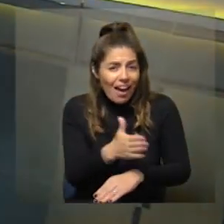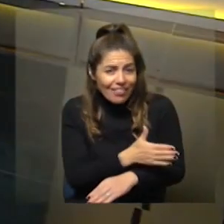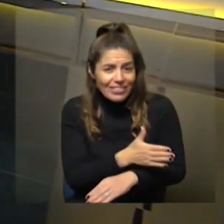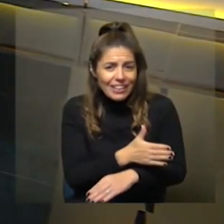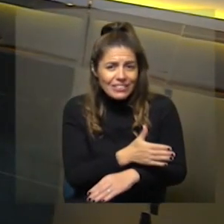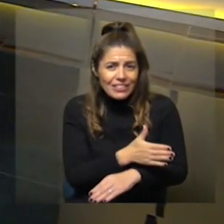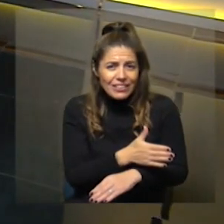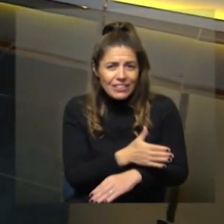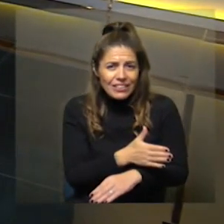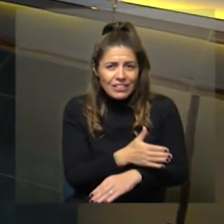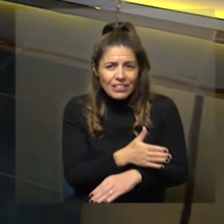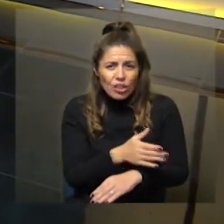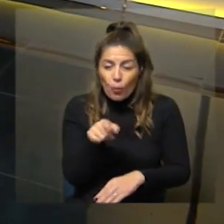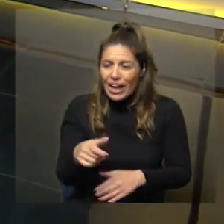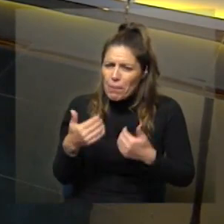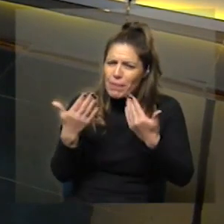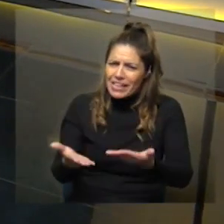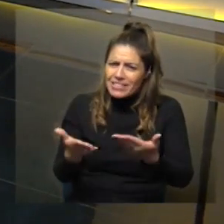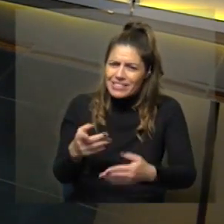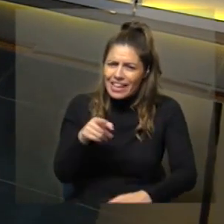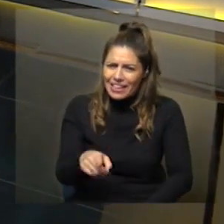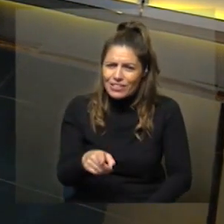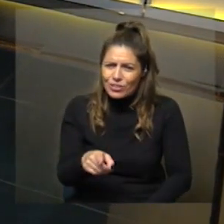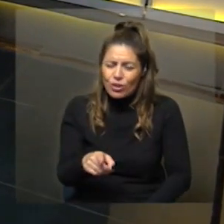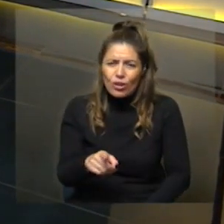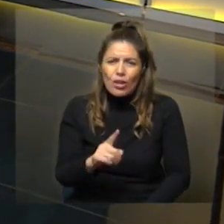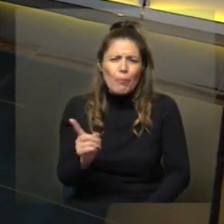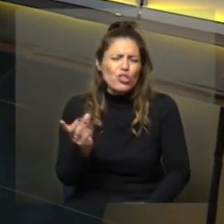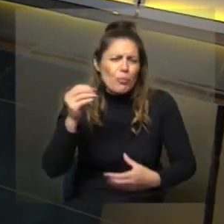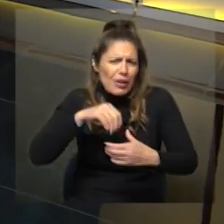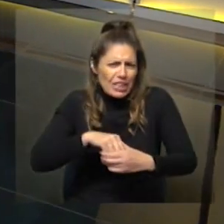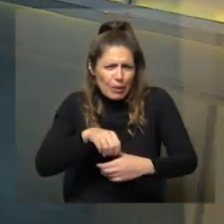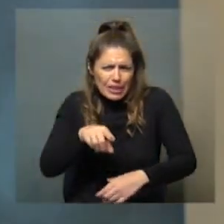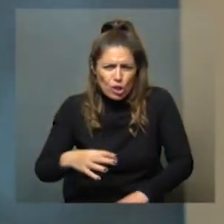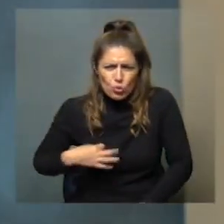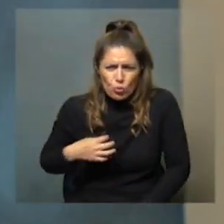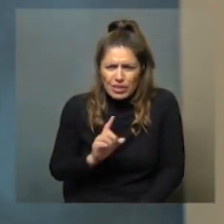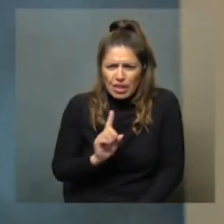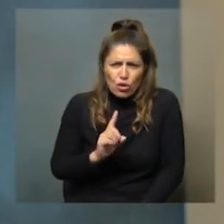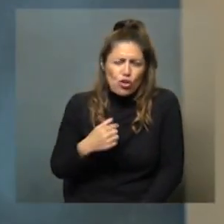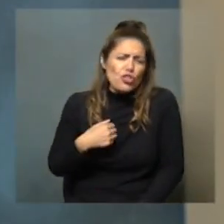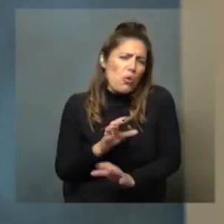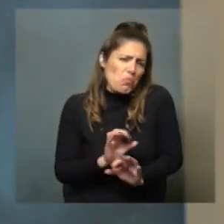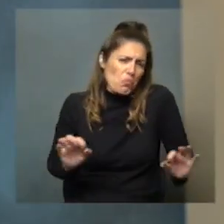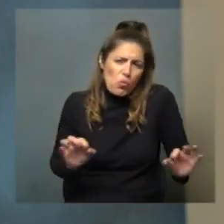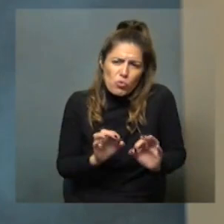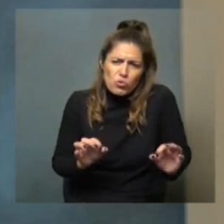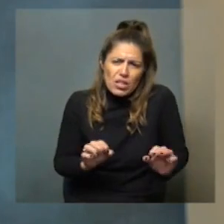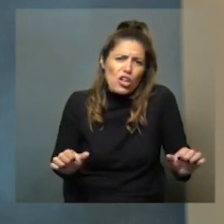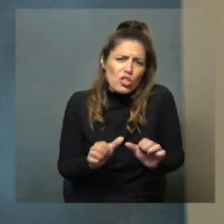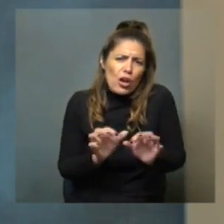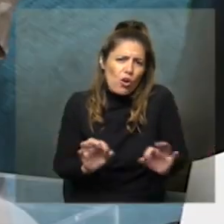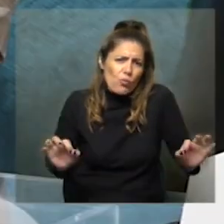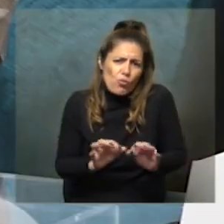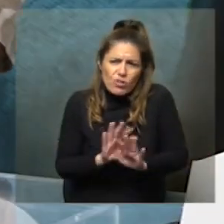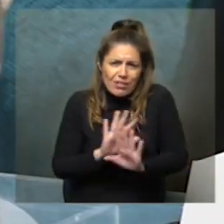que el loco como que merecía un poco eso. Pero yo no voy a entrometerme en su vida, ni soy... No, no. Yo soy músico. O sea, yo también está soy claro, Cimarrón. Está